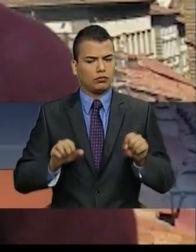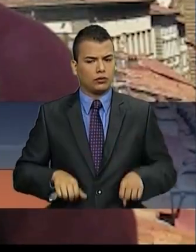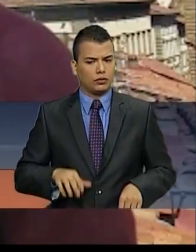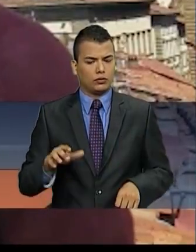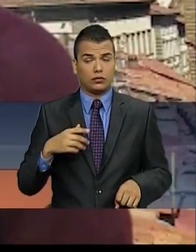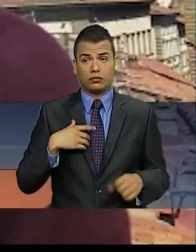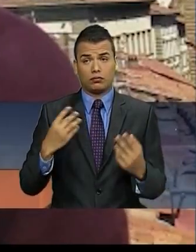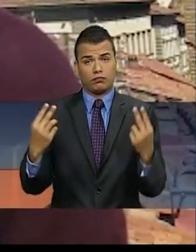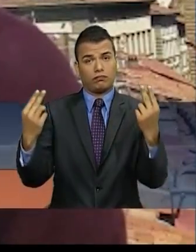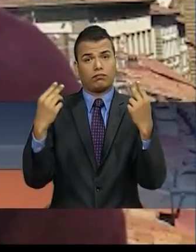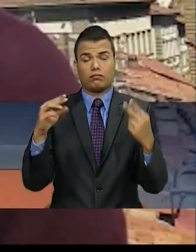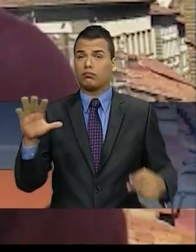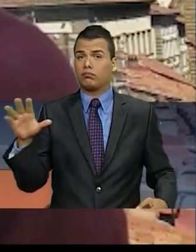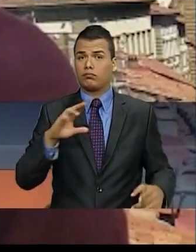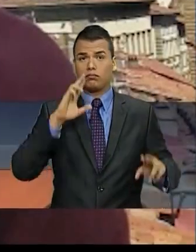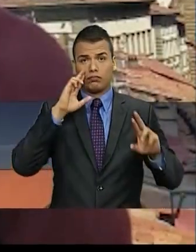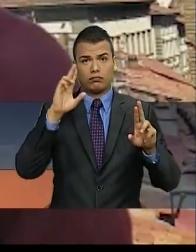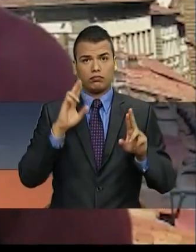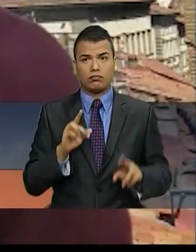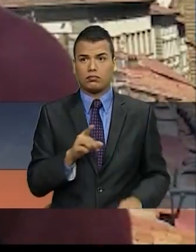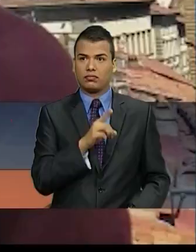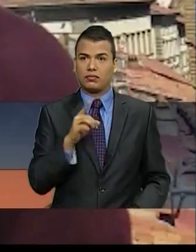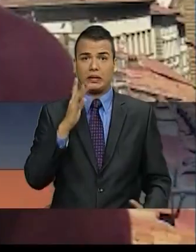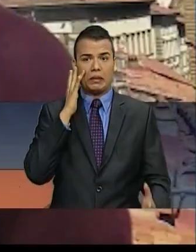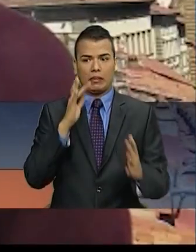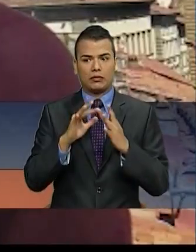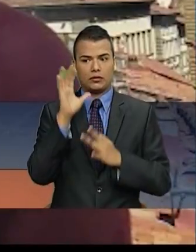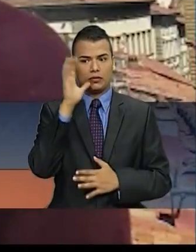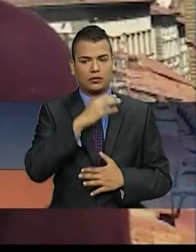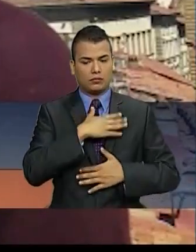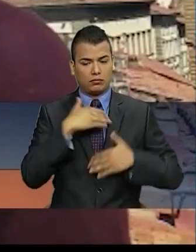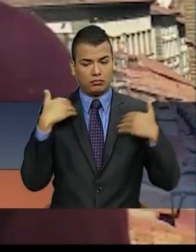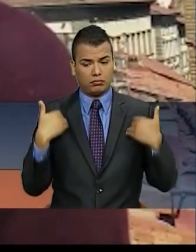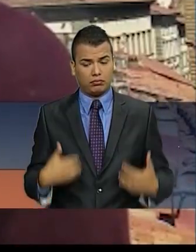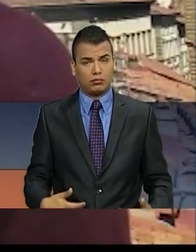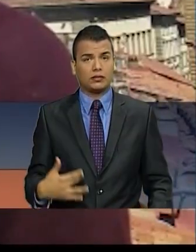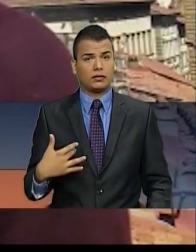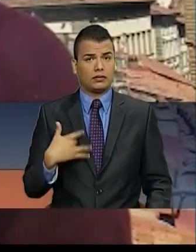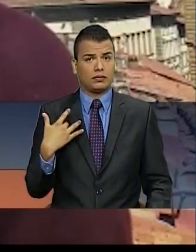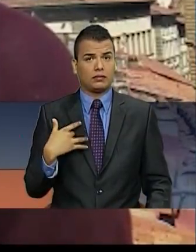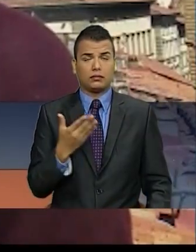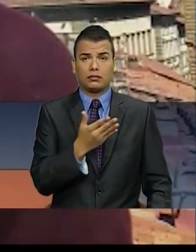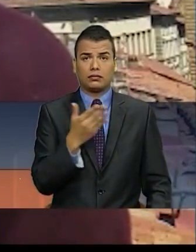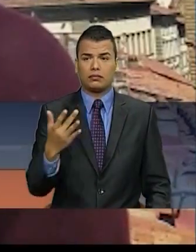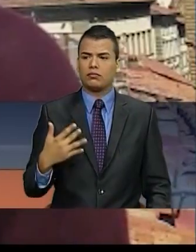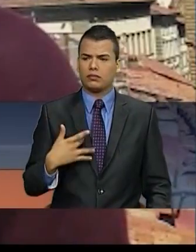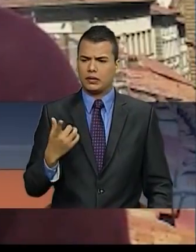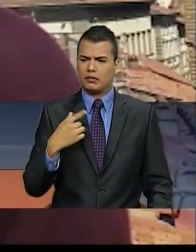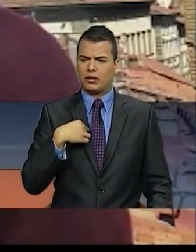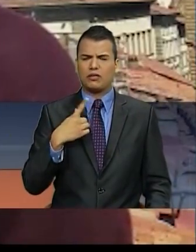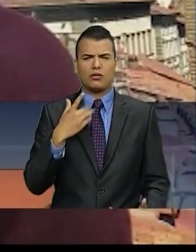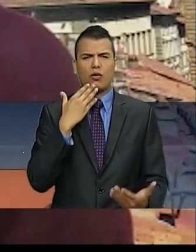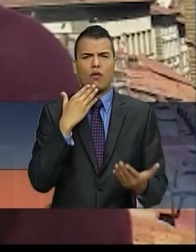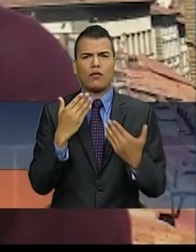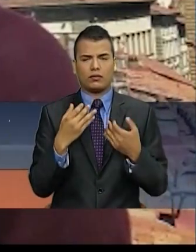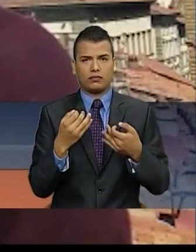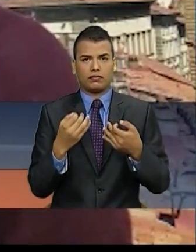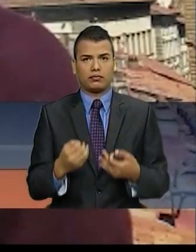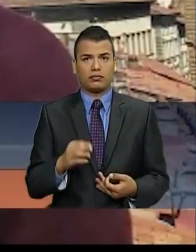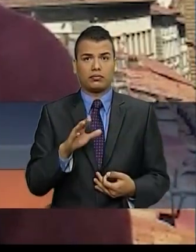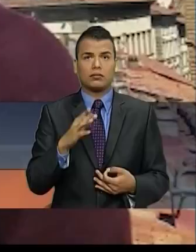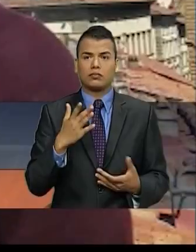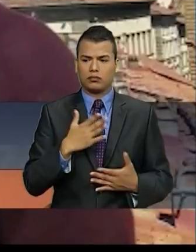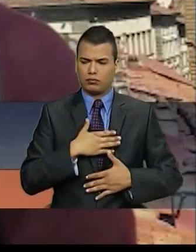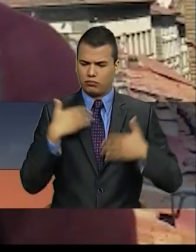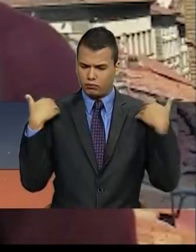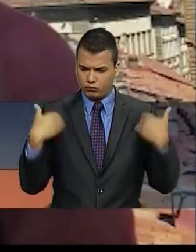del reconocimiento de la gente, que la gente se sienta identificada conmigo y que la gente sienta esa confianza cada vez que me pongo la camiseta de la